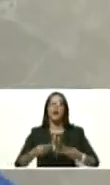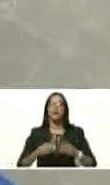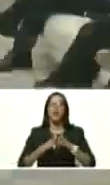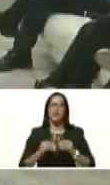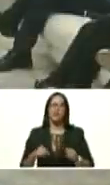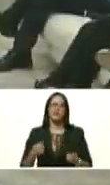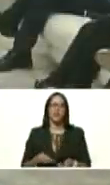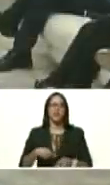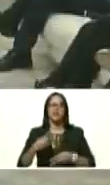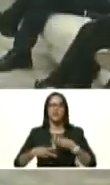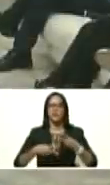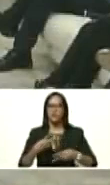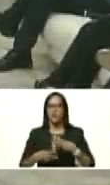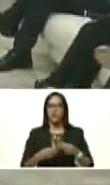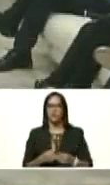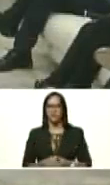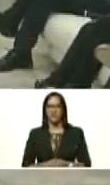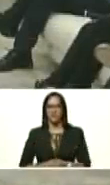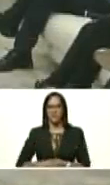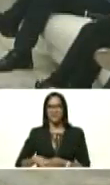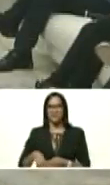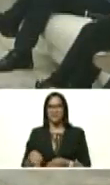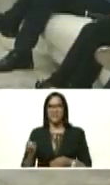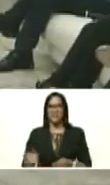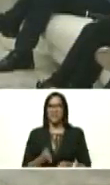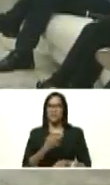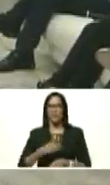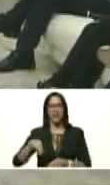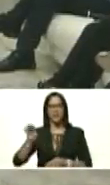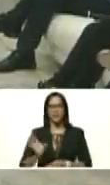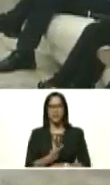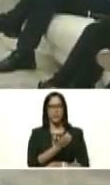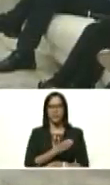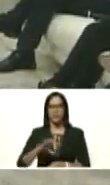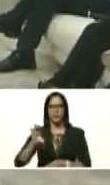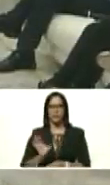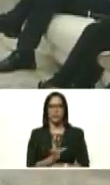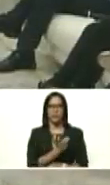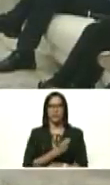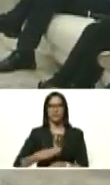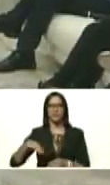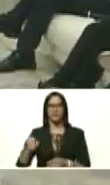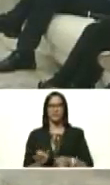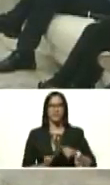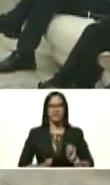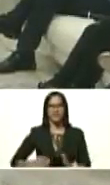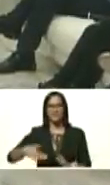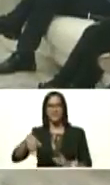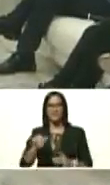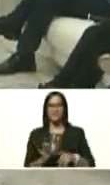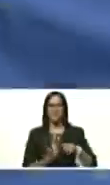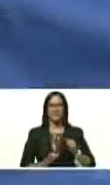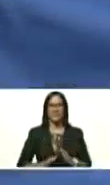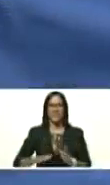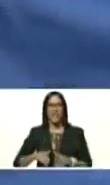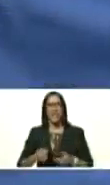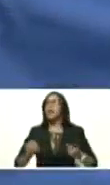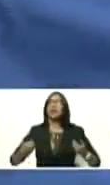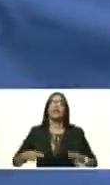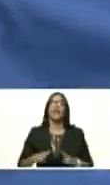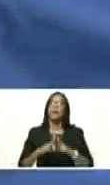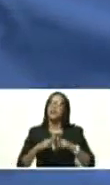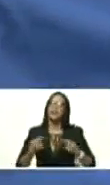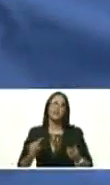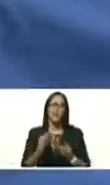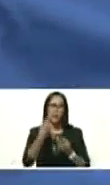por complacerte. Tierra de valientes patriotas que aman la libertad, tierra de Golapo y Sol, aquí